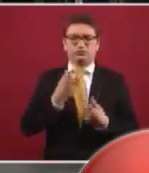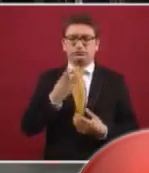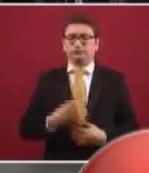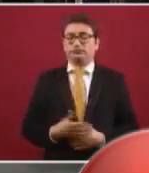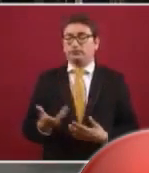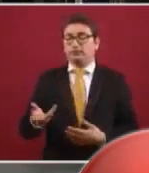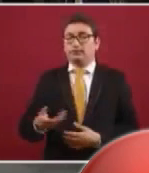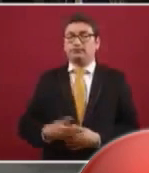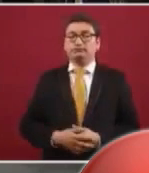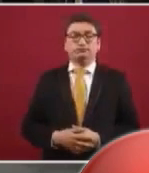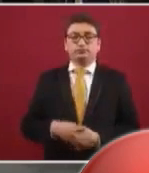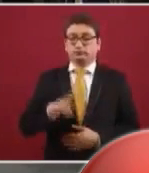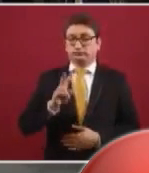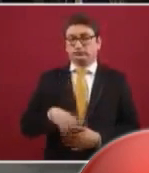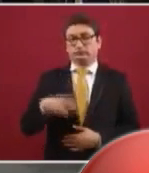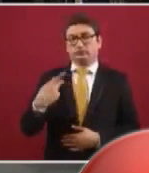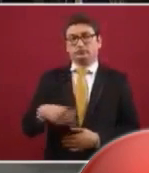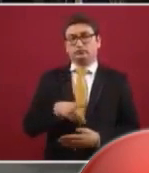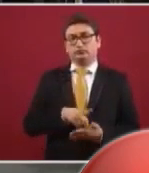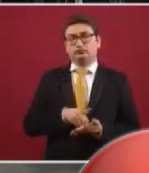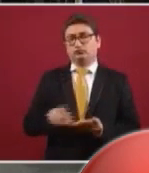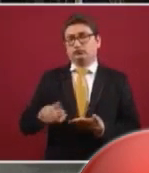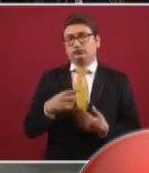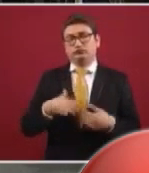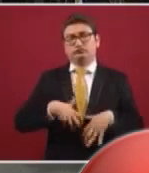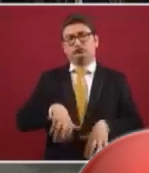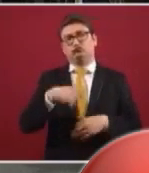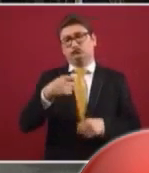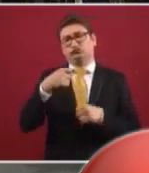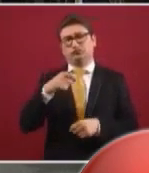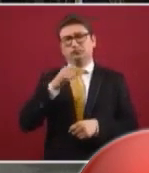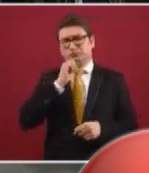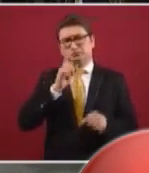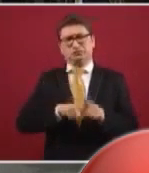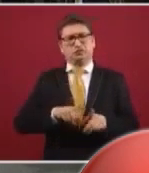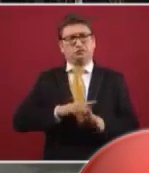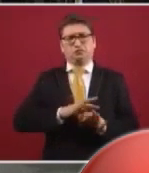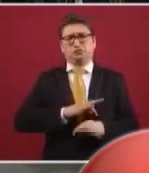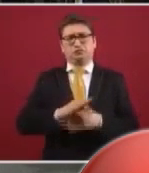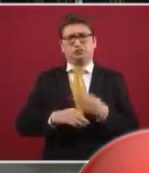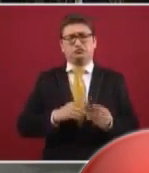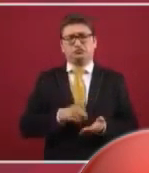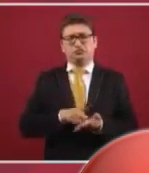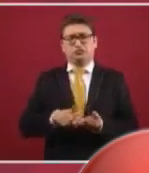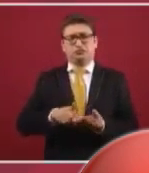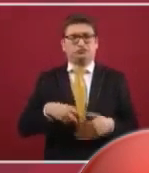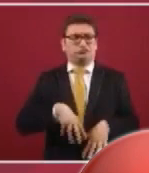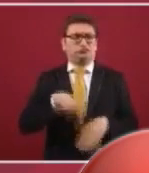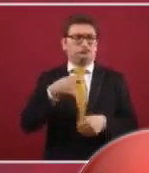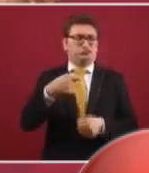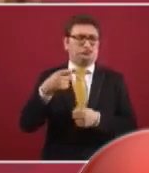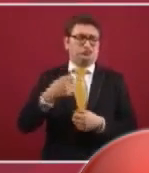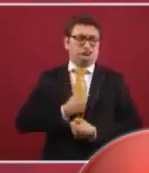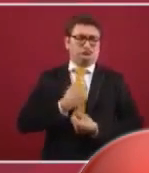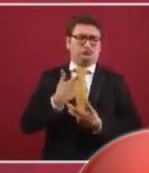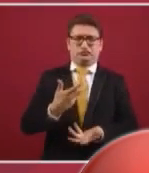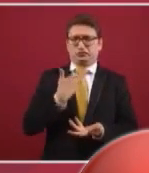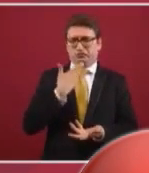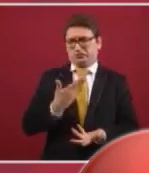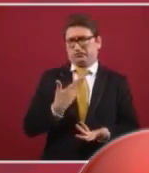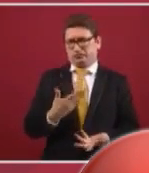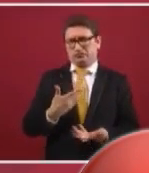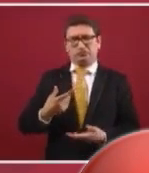Es que tienen todo el derecho de protestar, también es un derecho de manifestarse que hay